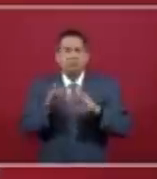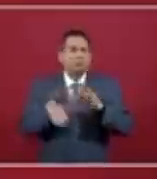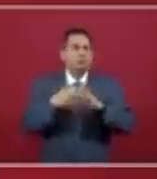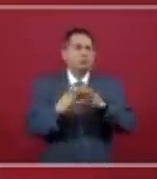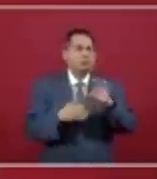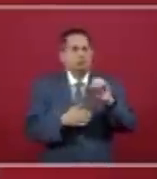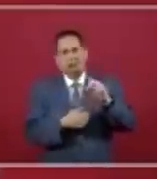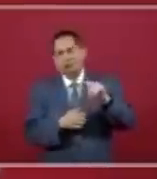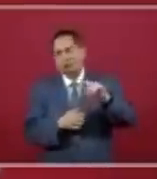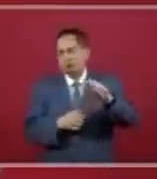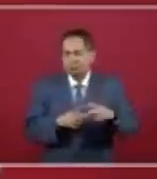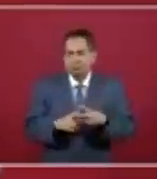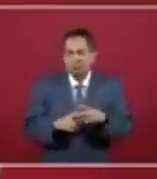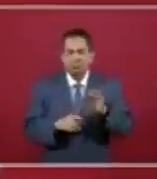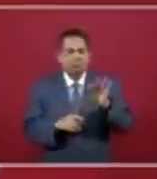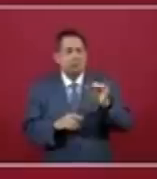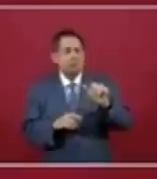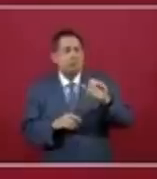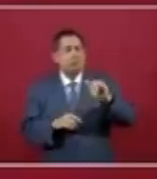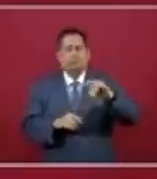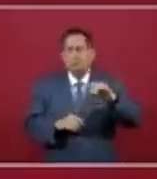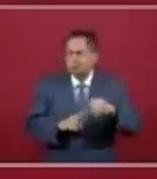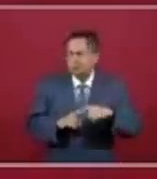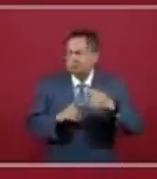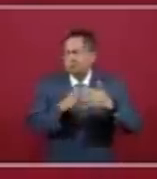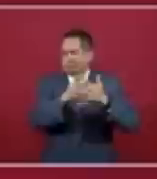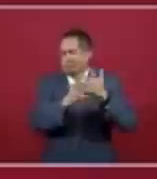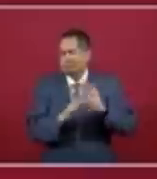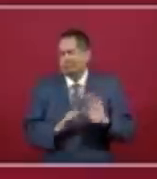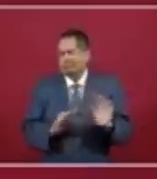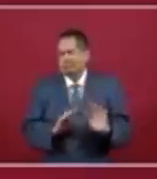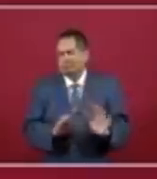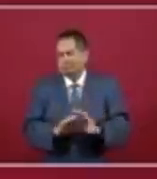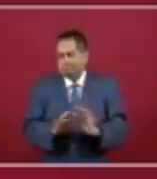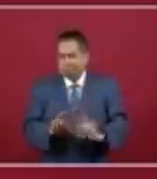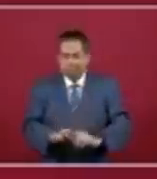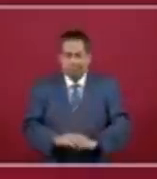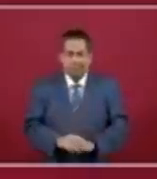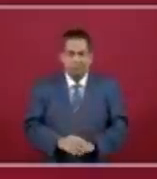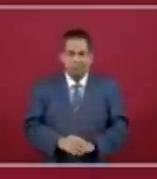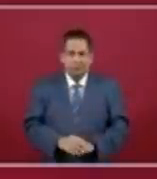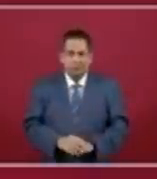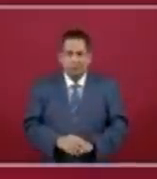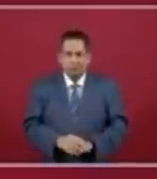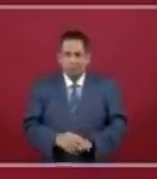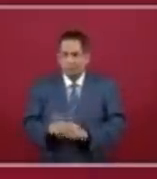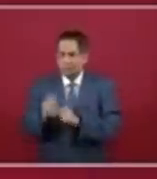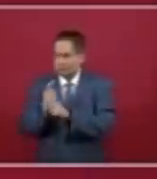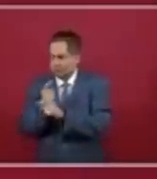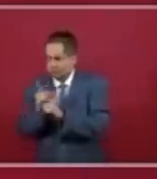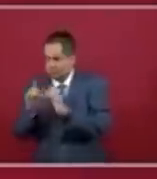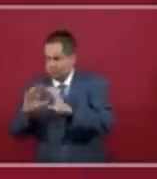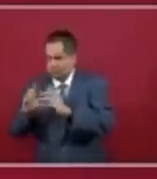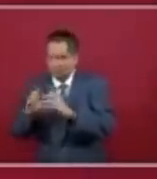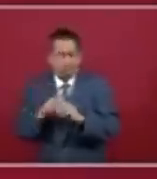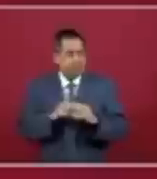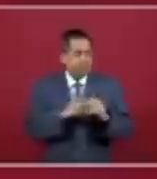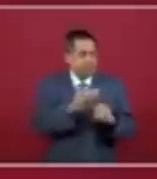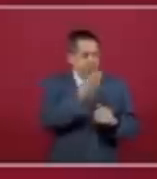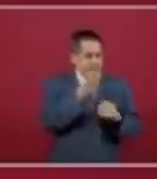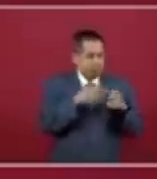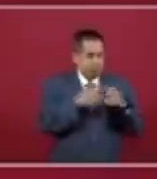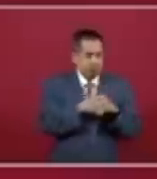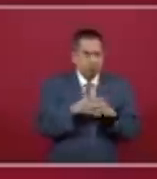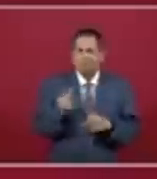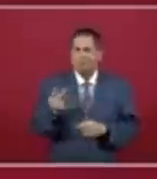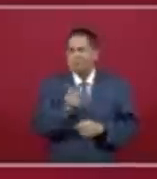fascismo o antifascismo, no. liberales y conservadores, porque eso es la historia